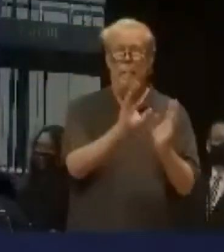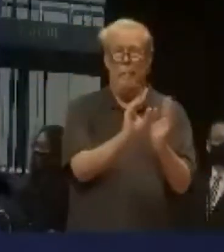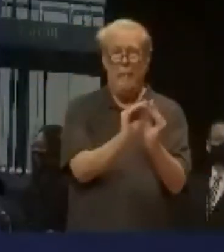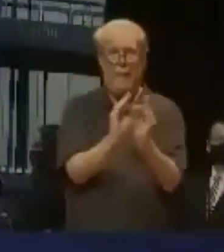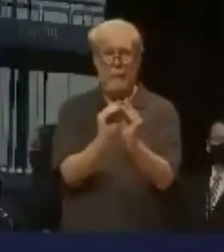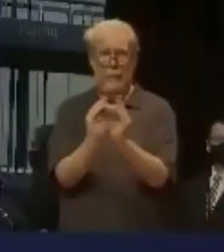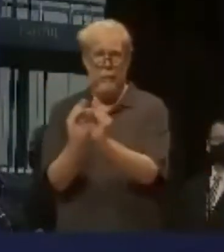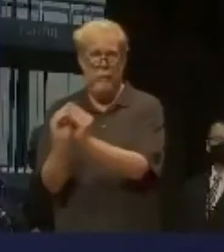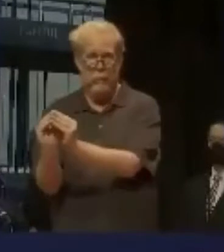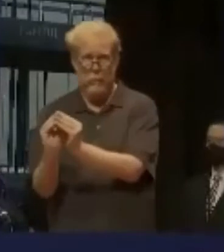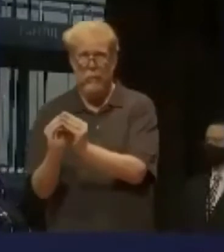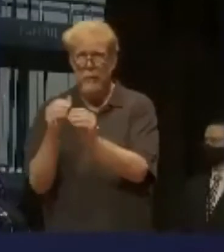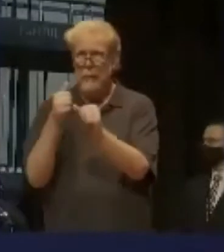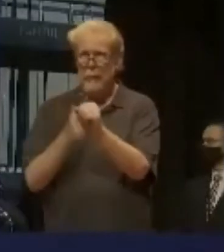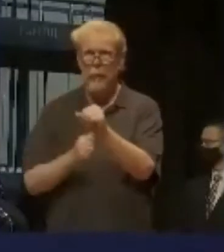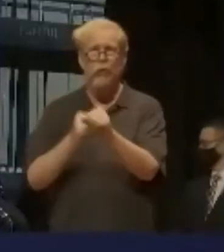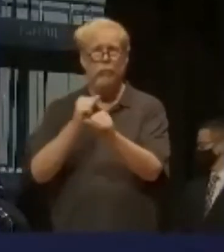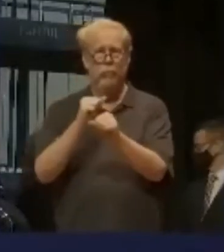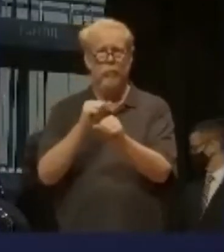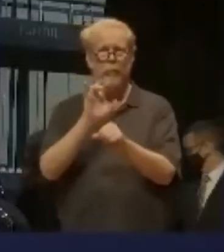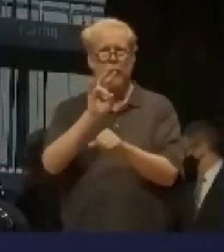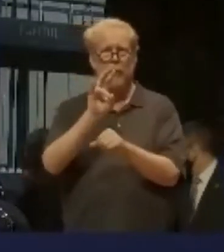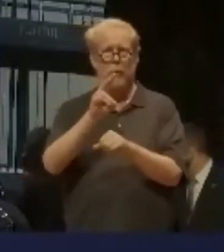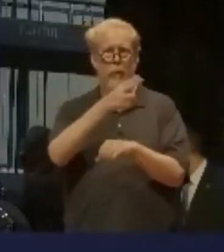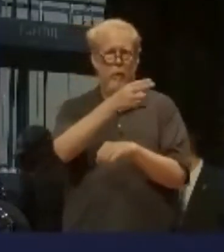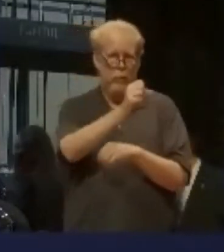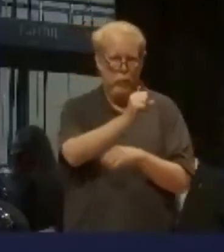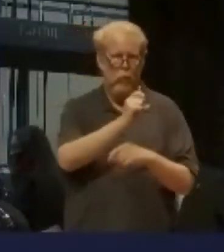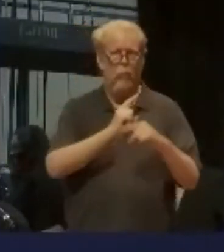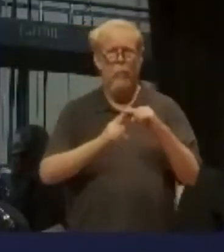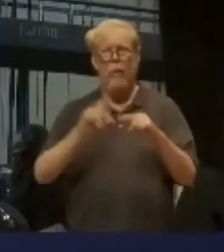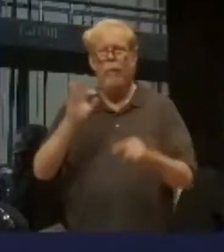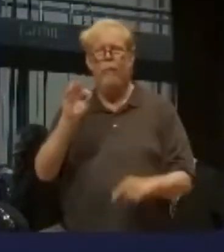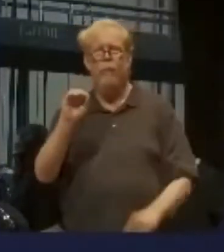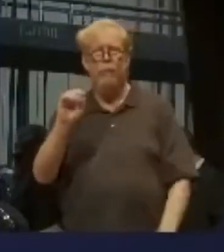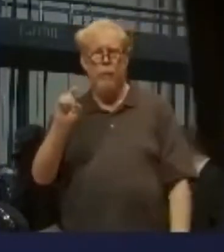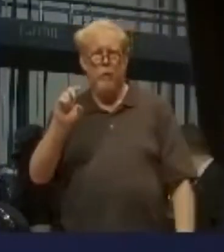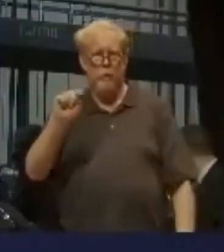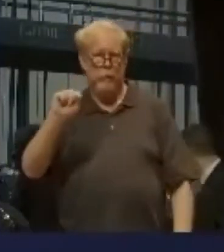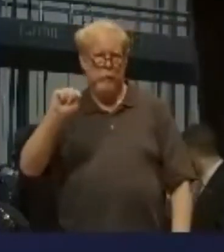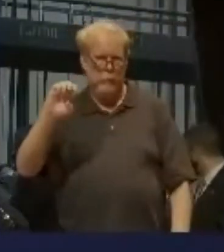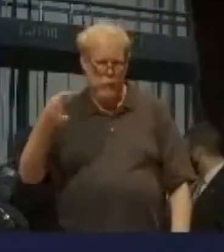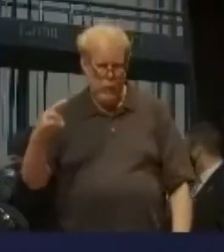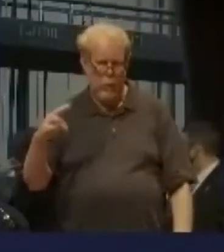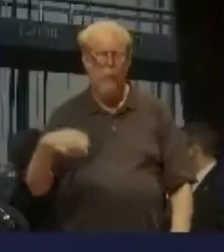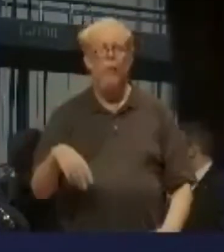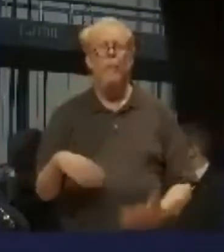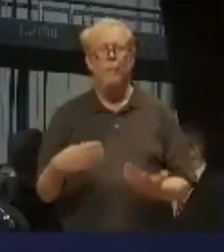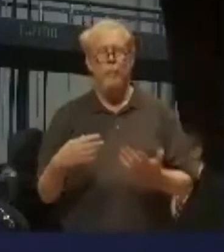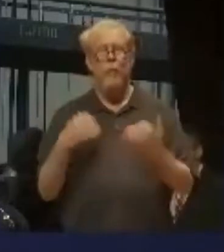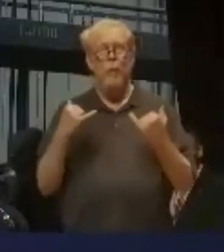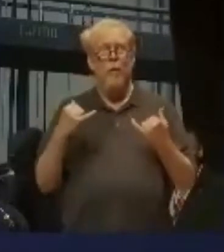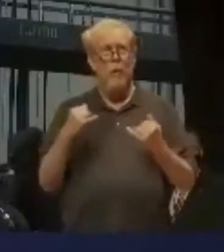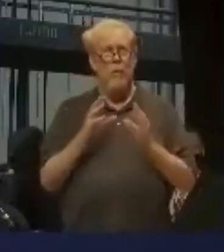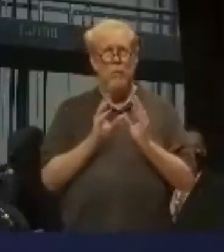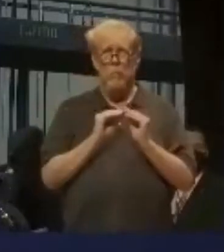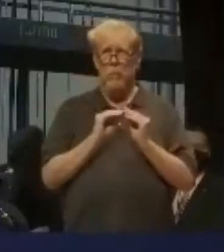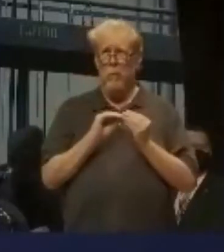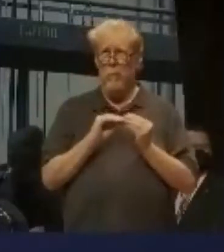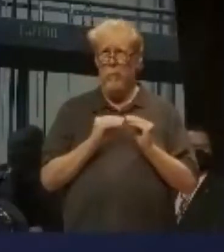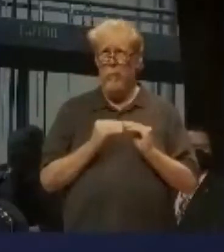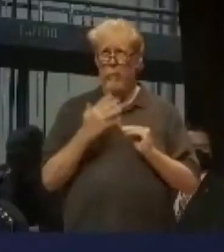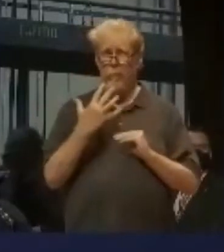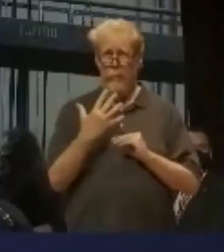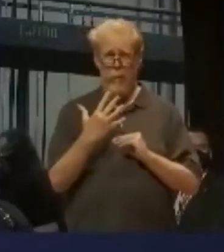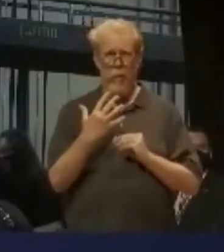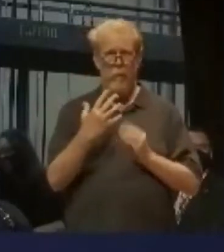eso. Hemos hecho 8 reuniones. Bueno, vamos a hacer un total de 8 reuniones. Todavía faltan 3 más la próxima semana. Esta es la